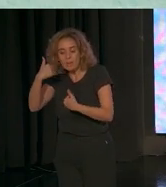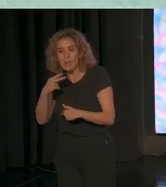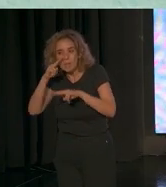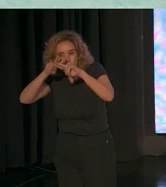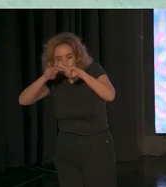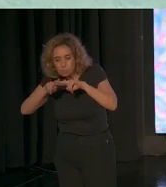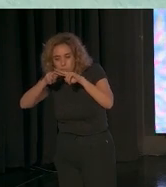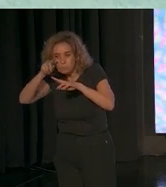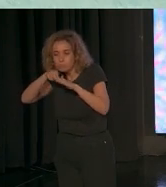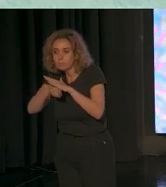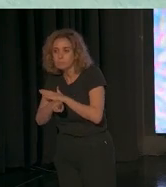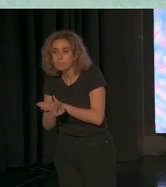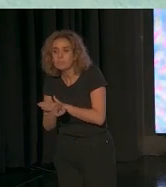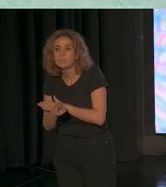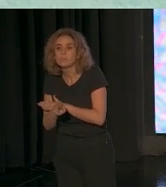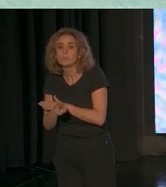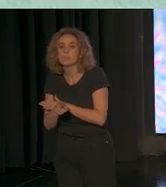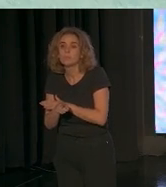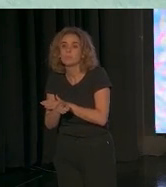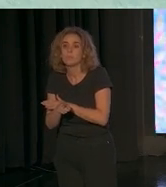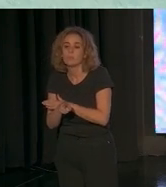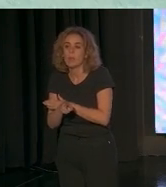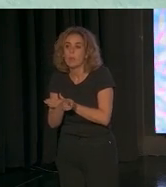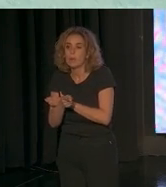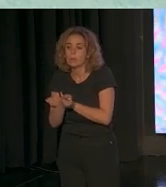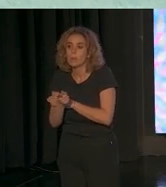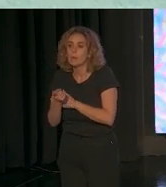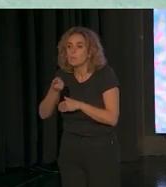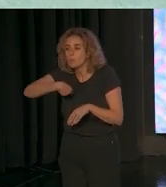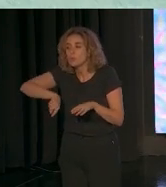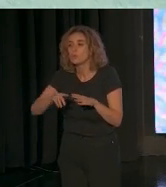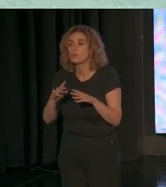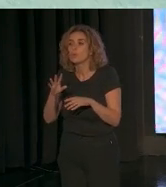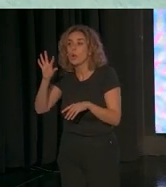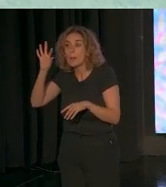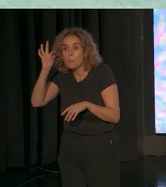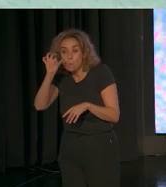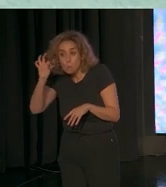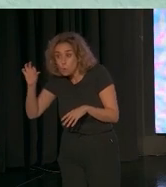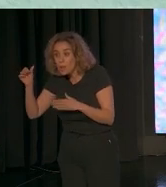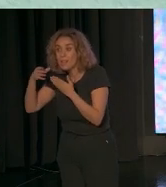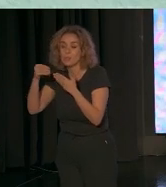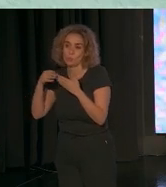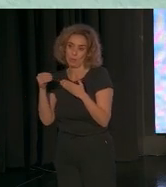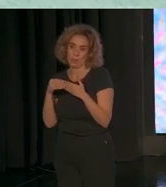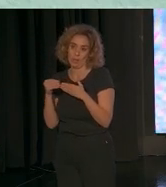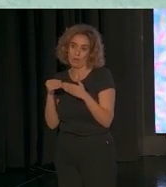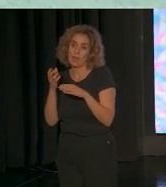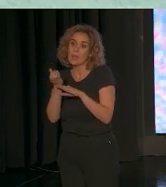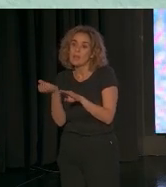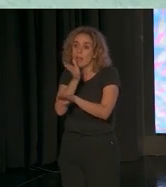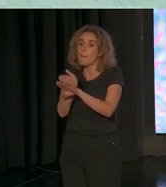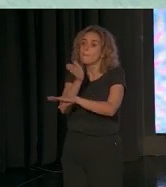supone no asumir que hay una sola realidad, supone utilizar los plurales. Y si las preposiciones nos gustan, como han podido